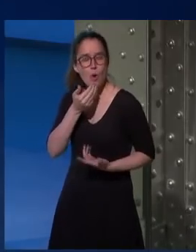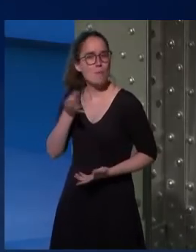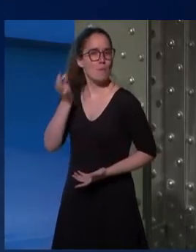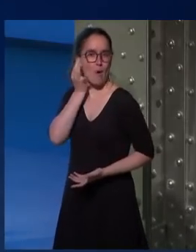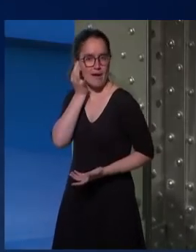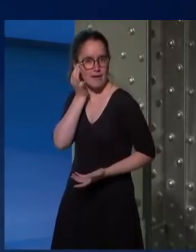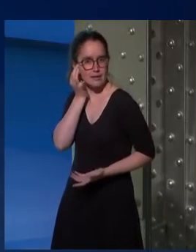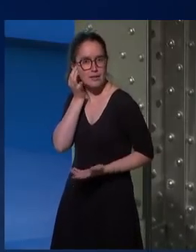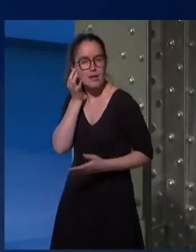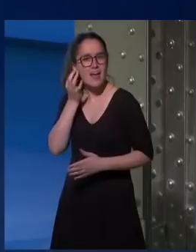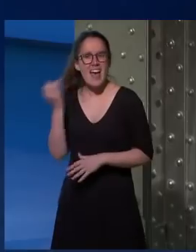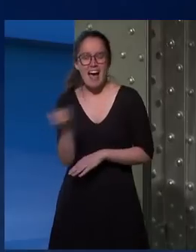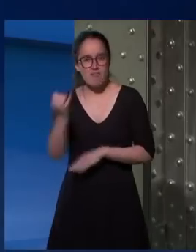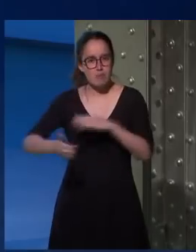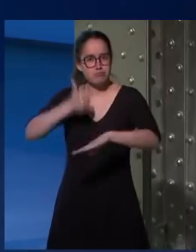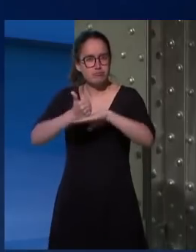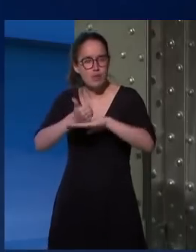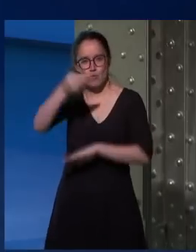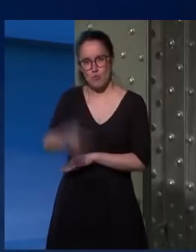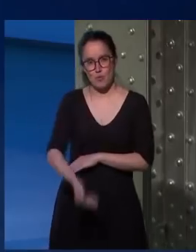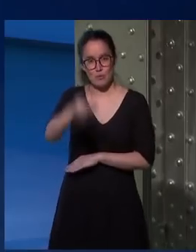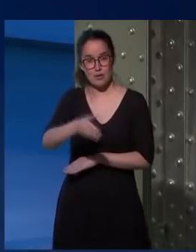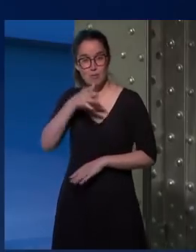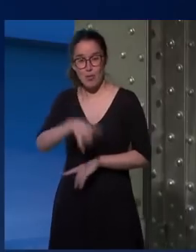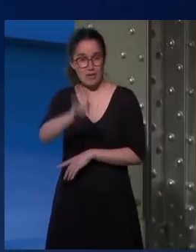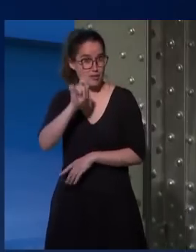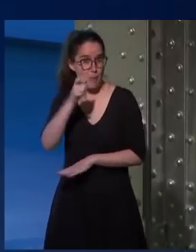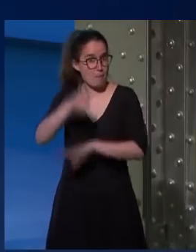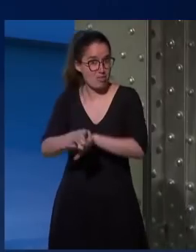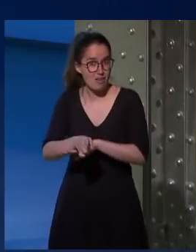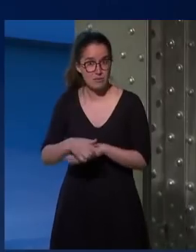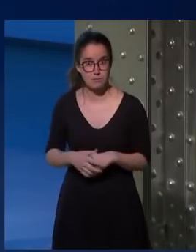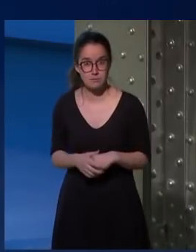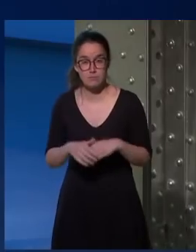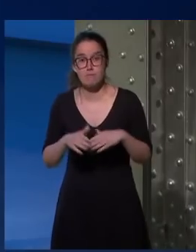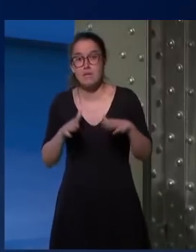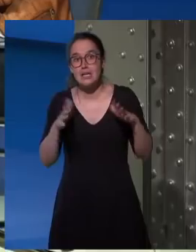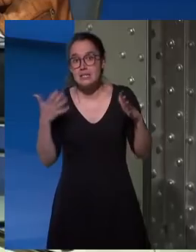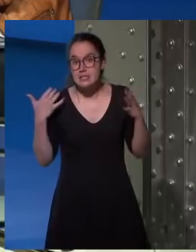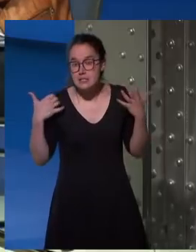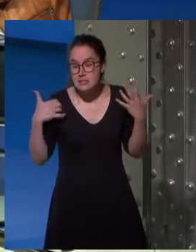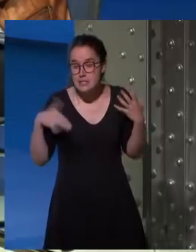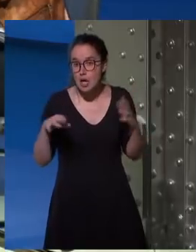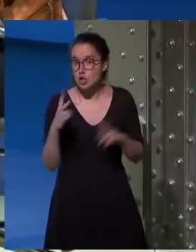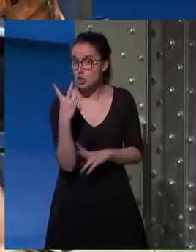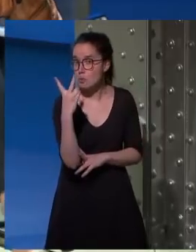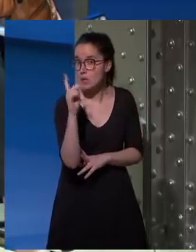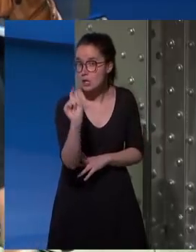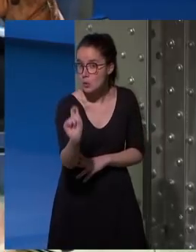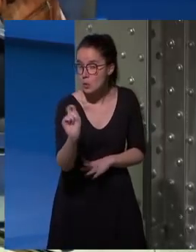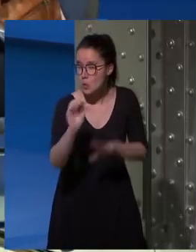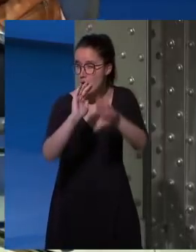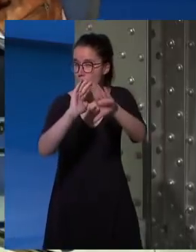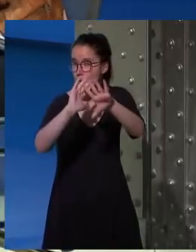las mujeres en los puestos de dirección es importante en ese sentido, porque son las que toman las decisiones. Bueno, pues ya vamos en 2 minutos, pero